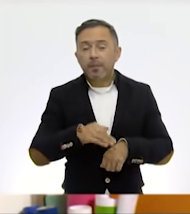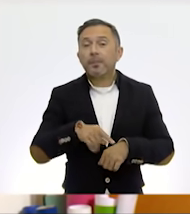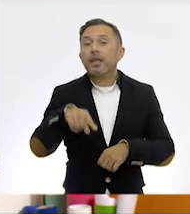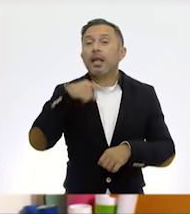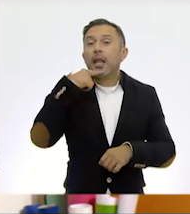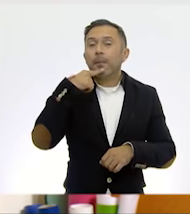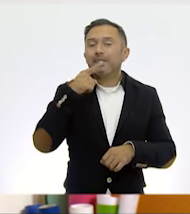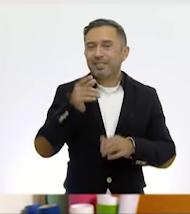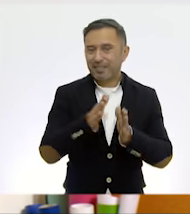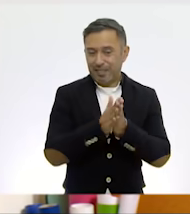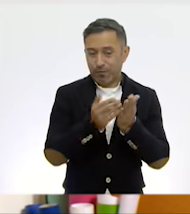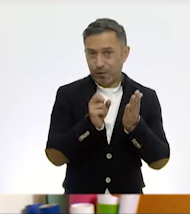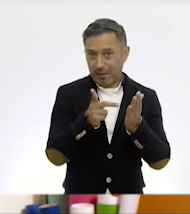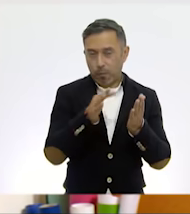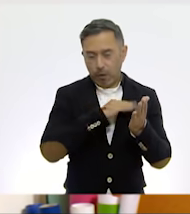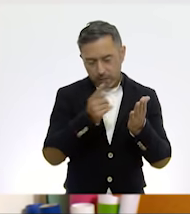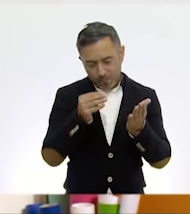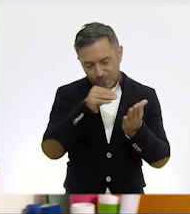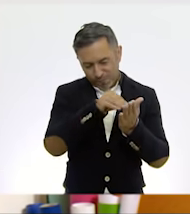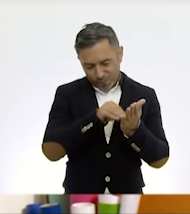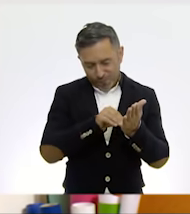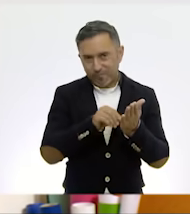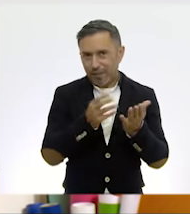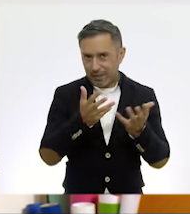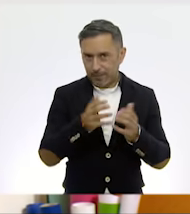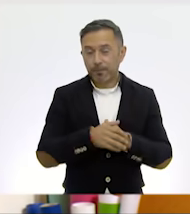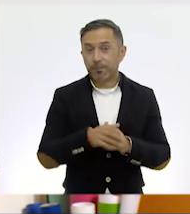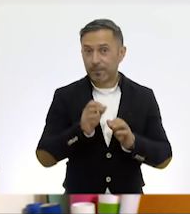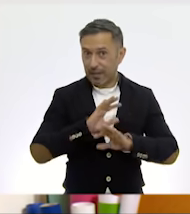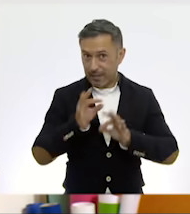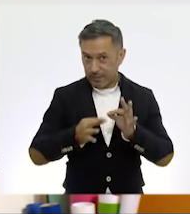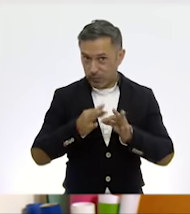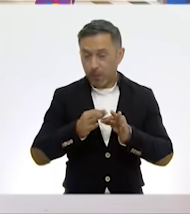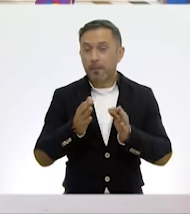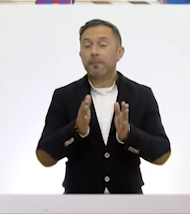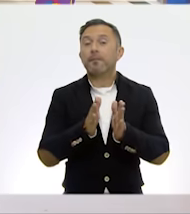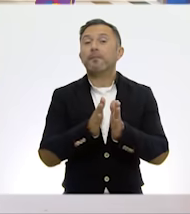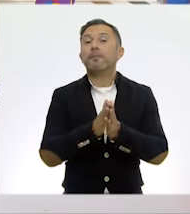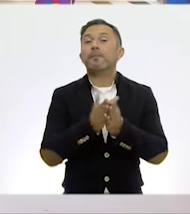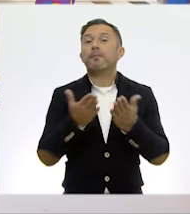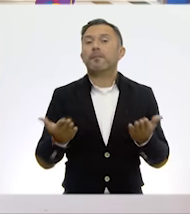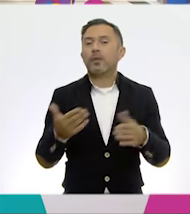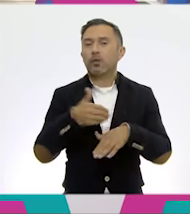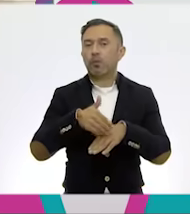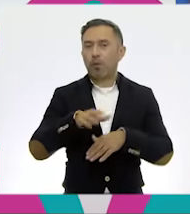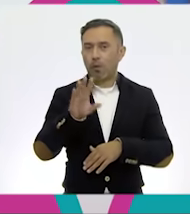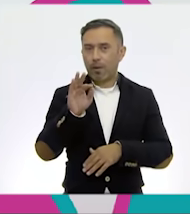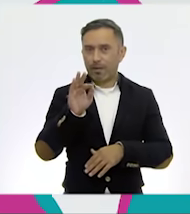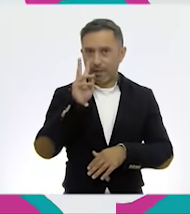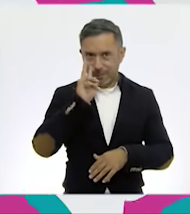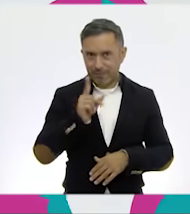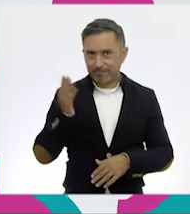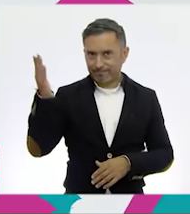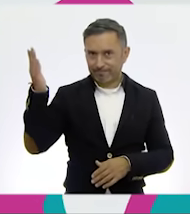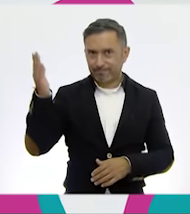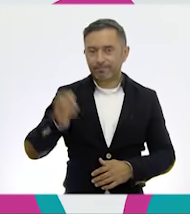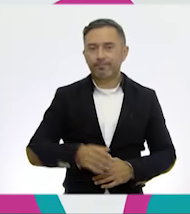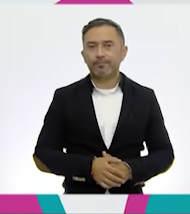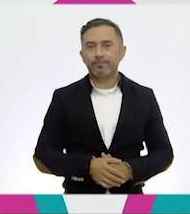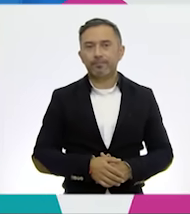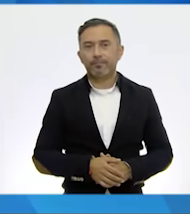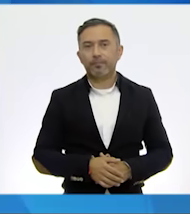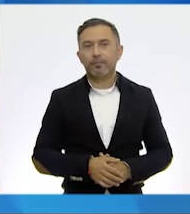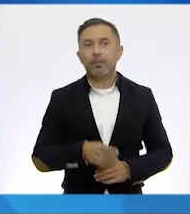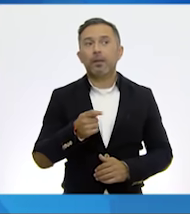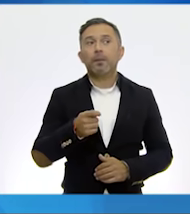para empezar a hacer esta actividad. Exacto. Listo. Ábrelo a página 40. Veamos esa página, por favor. Nuestro primer punto